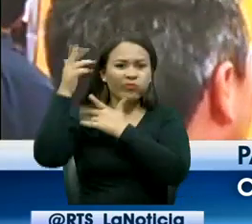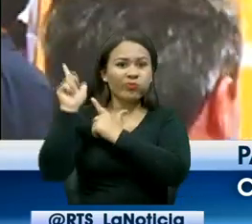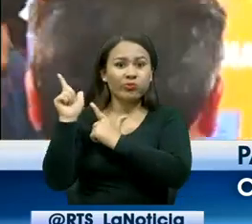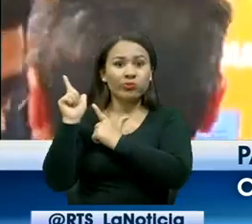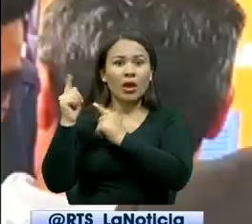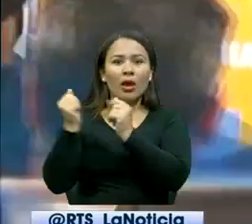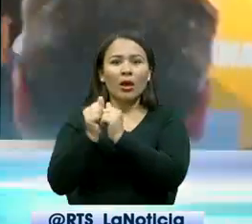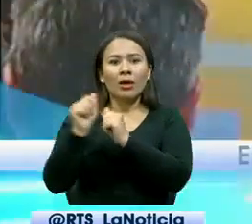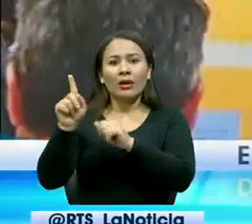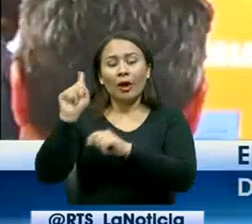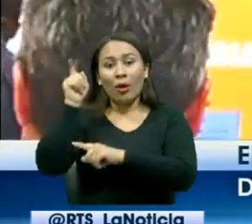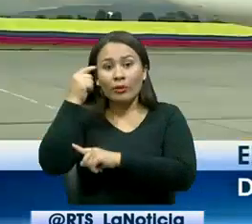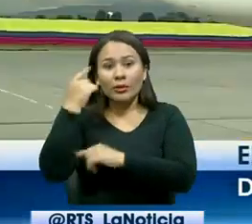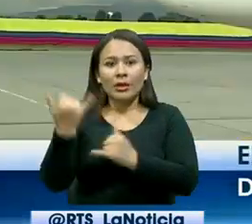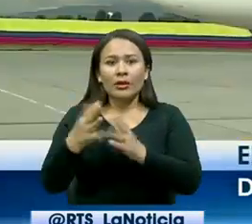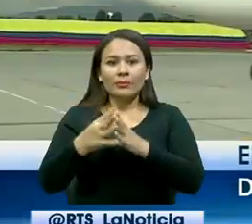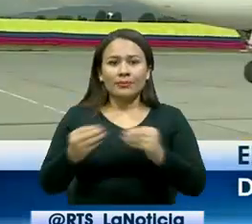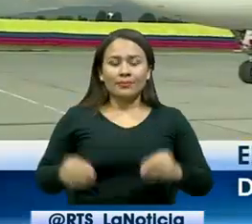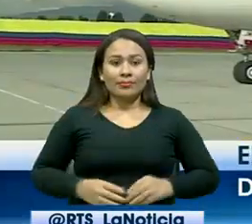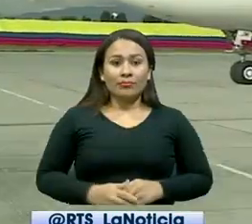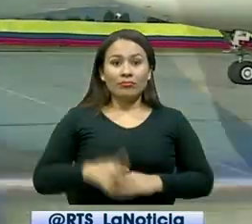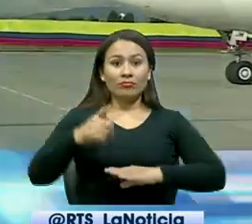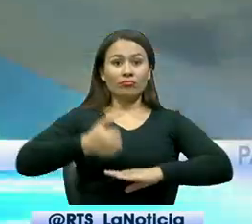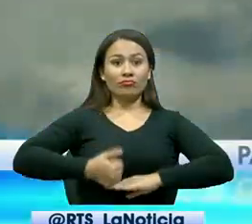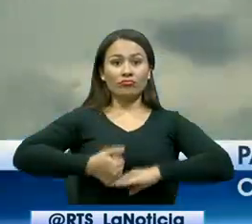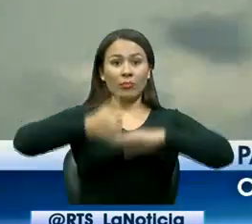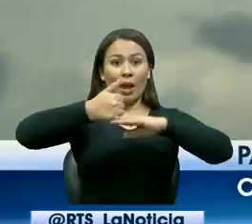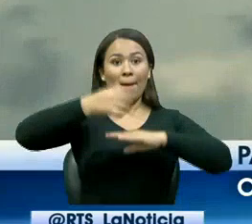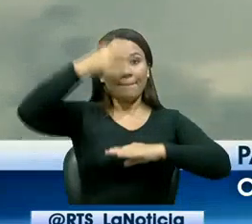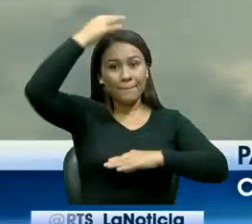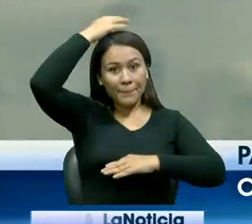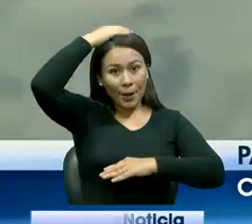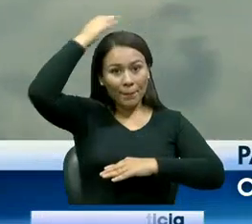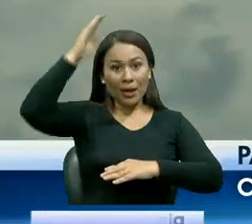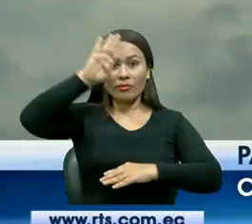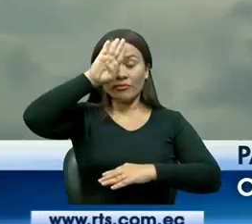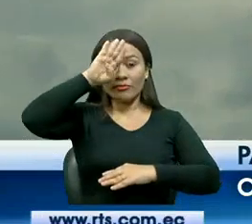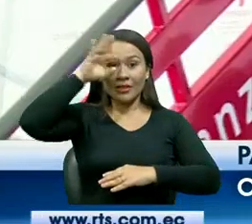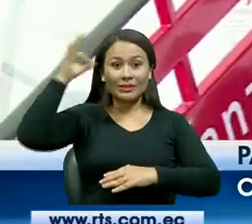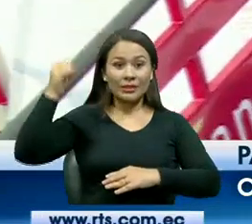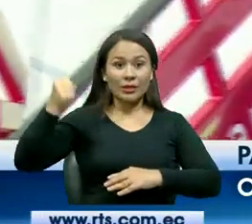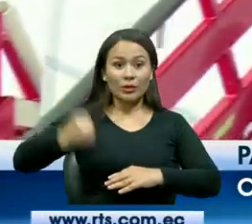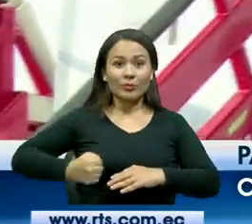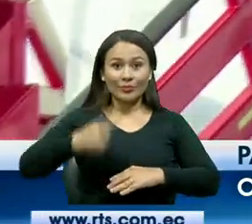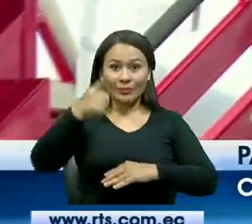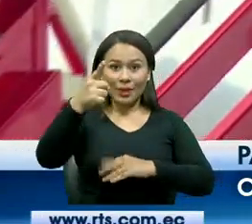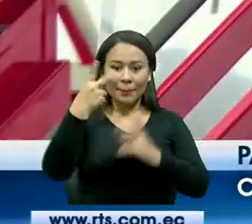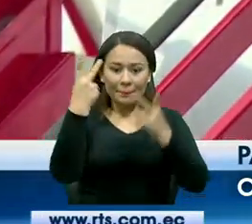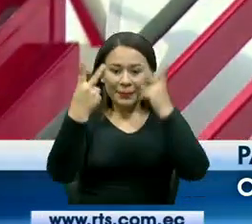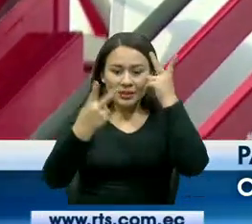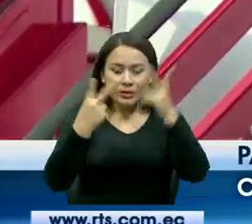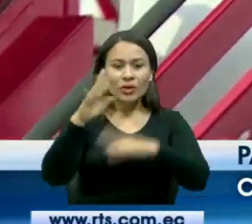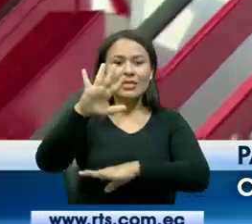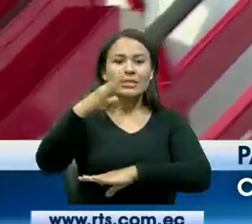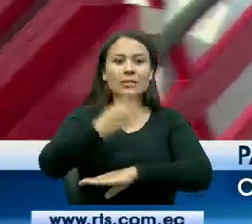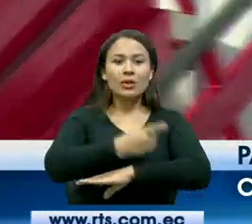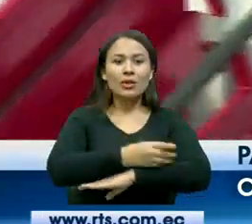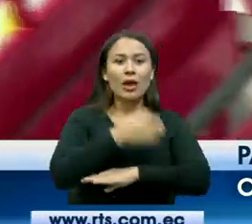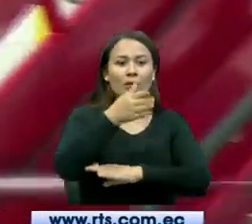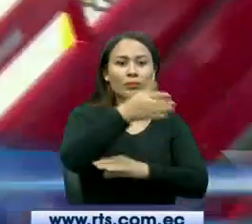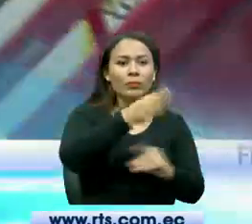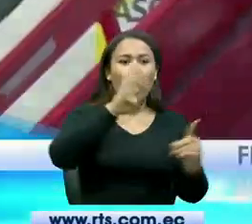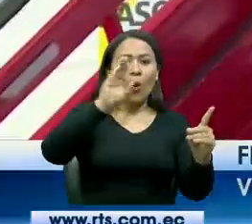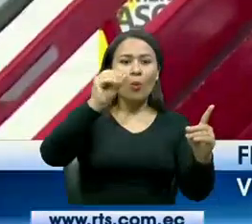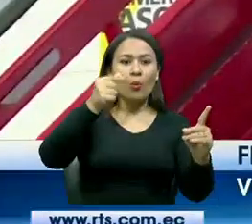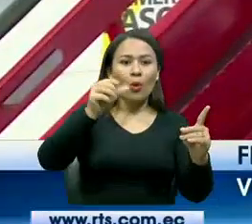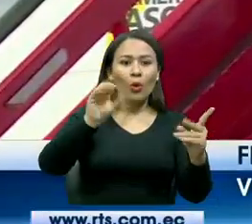informe. El sumo pontífice aterrizó en suelo cafetero este miércoles para una visita de 5 días que lo llevará por Bogotá,